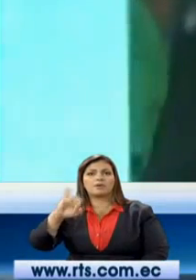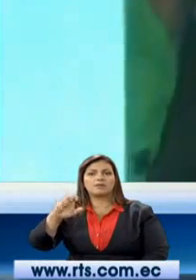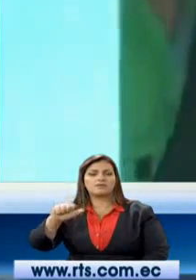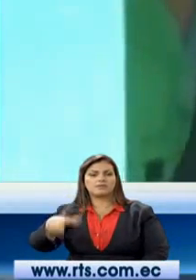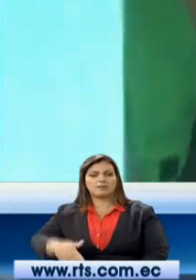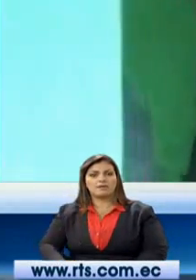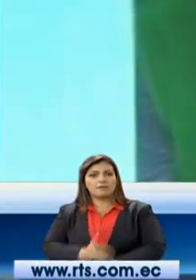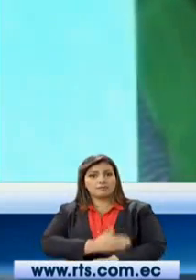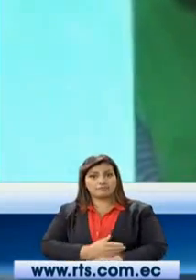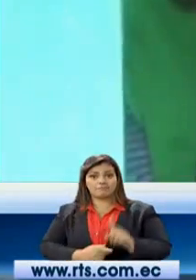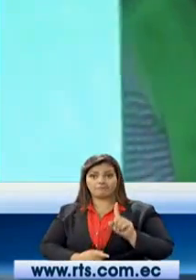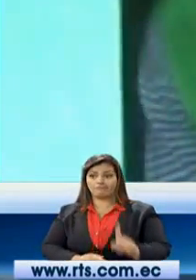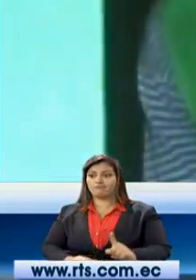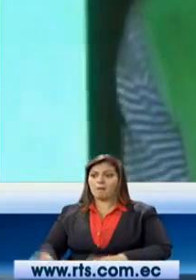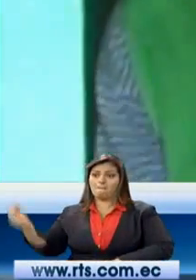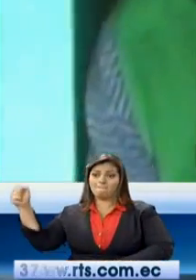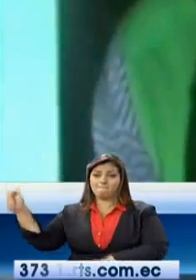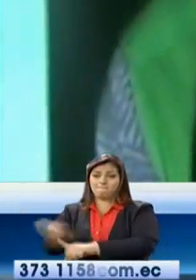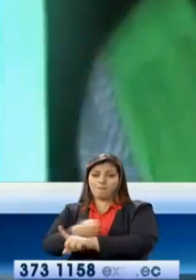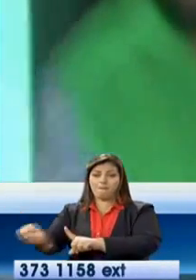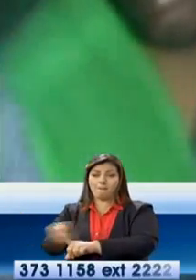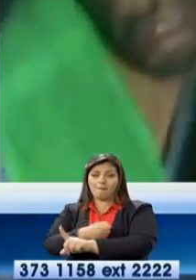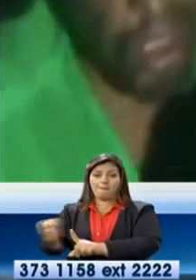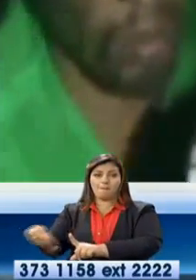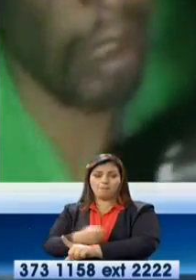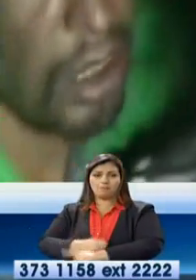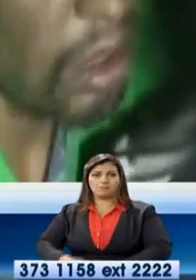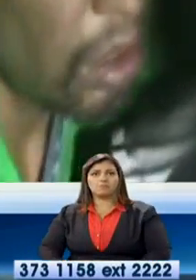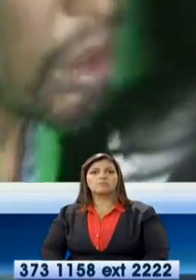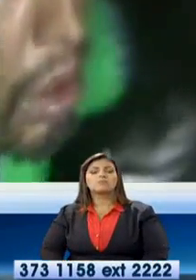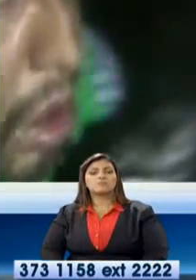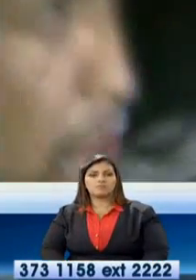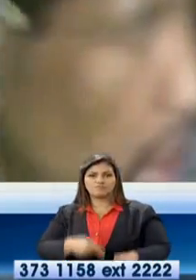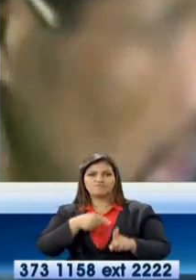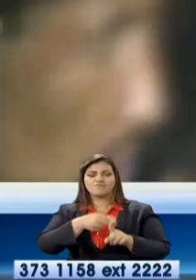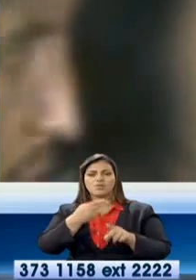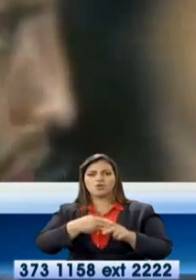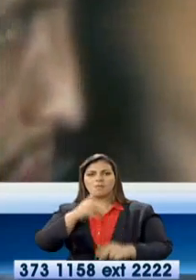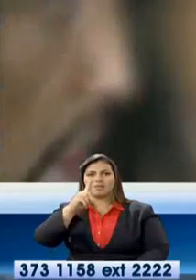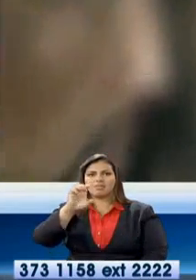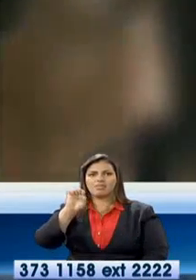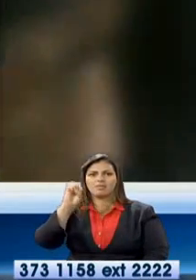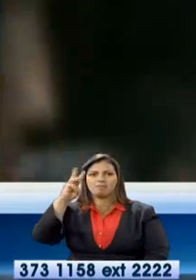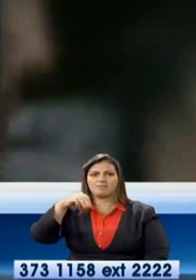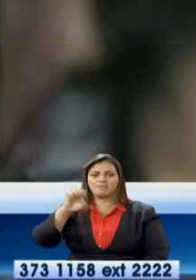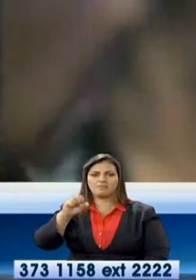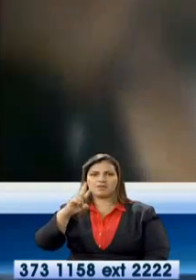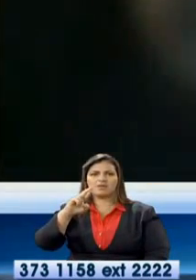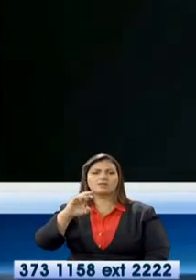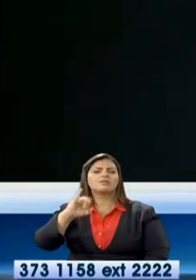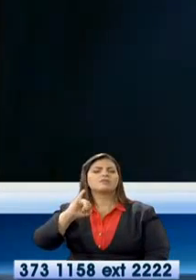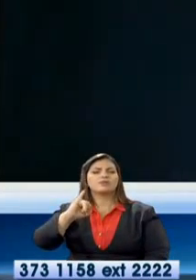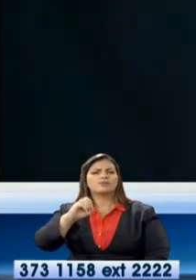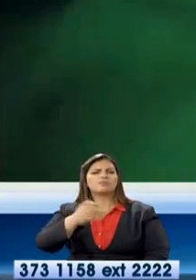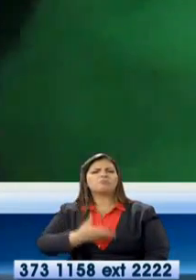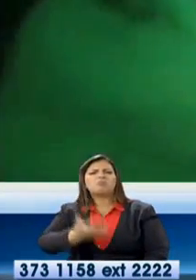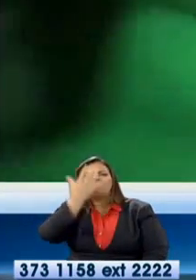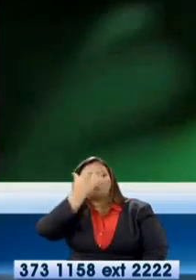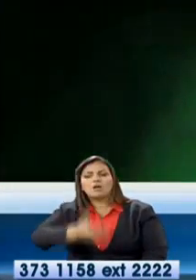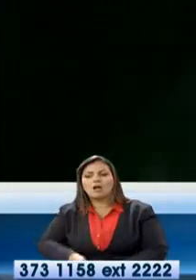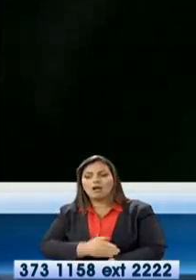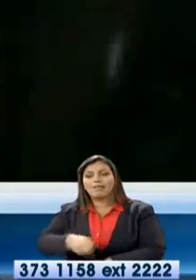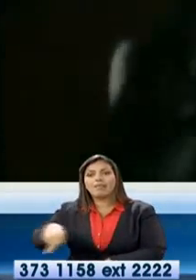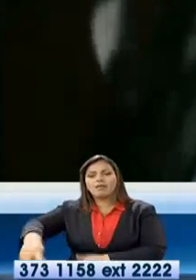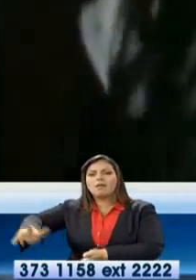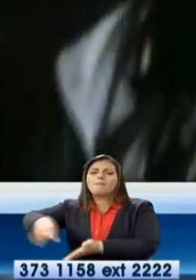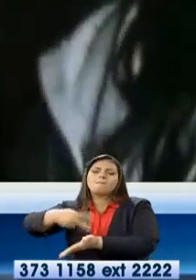sido golpeada por su conviviente Demetrio León Germán luego de sorprenderla saliendo de una discoteca. El